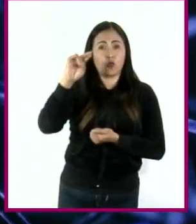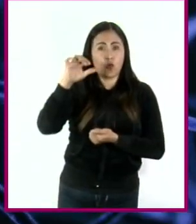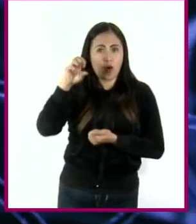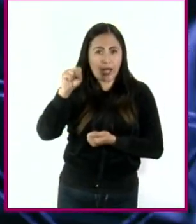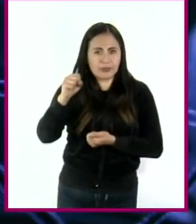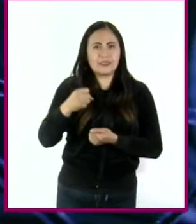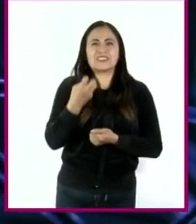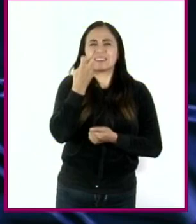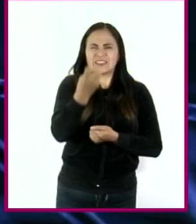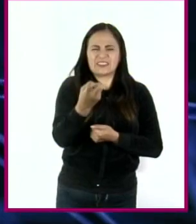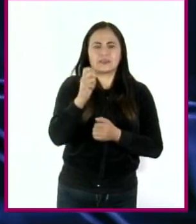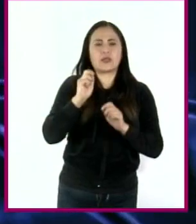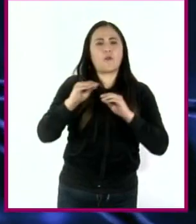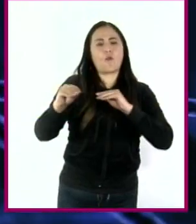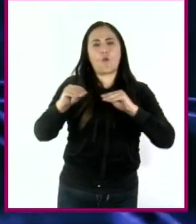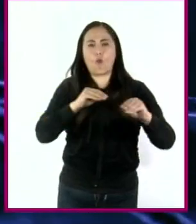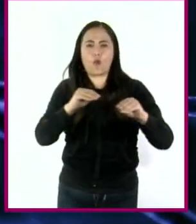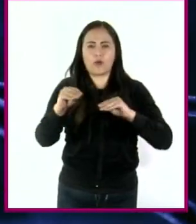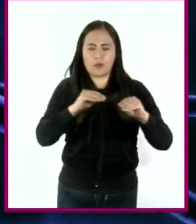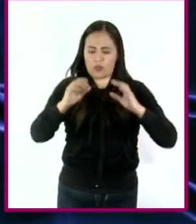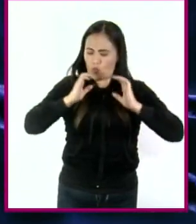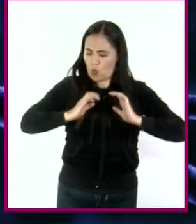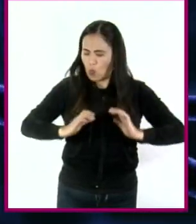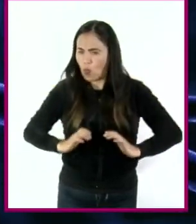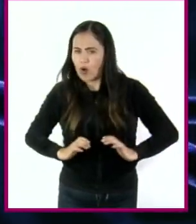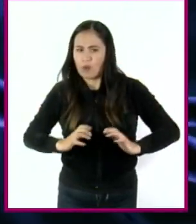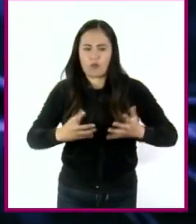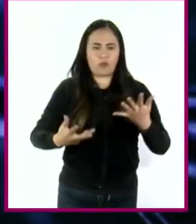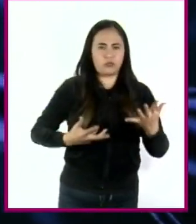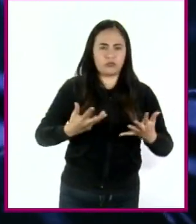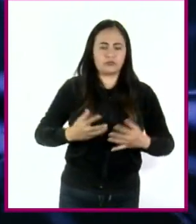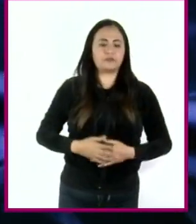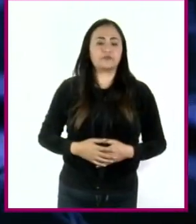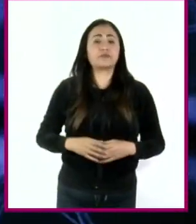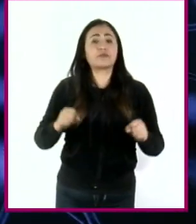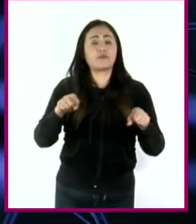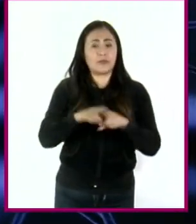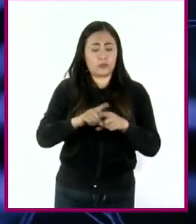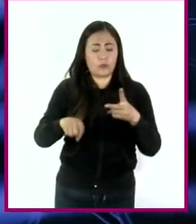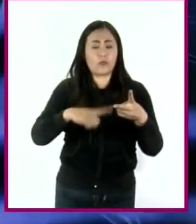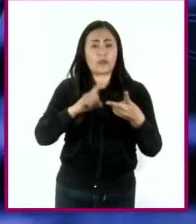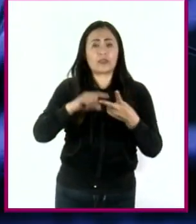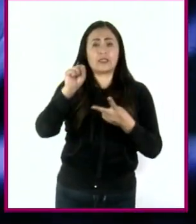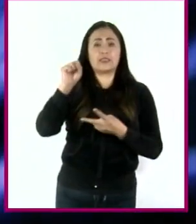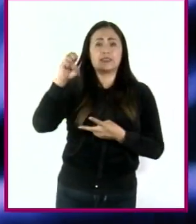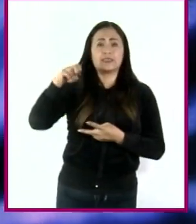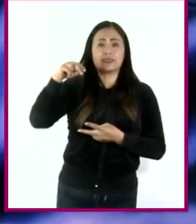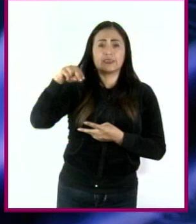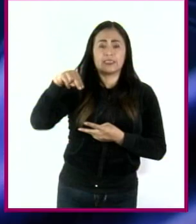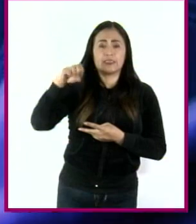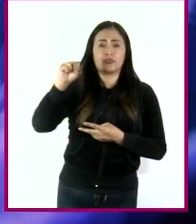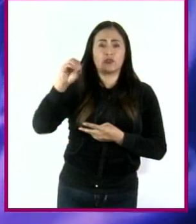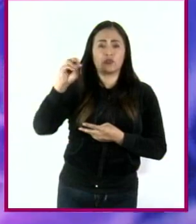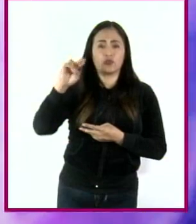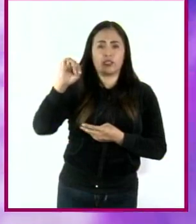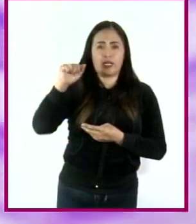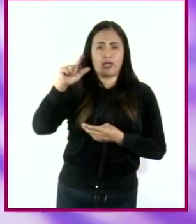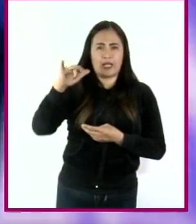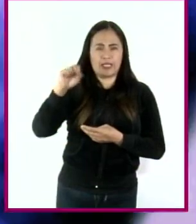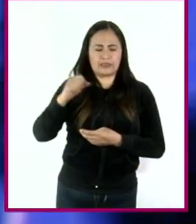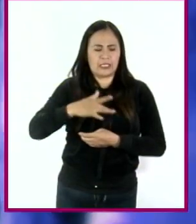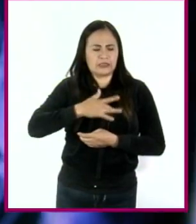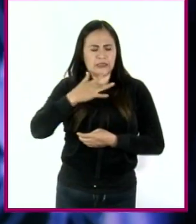vinculadas al movimiento y coordinación muscular. Existen las neuronas sensoriales, ligadas a la percepción de